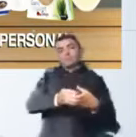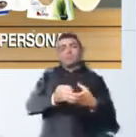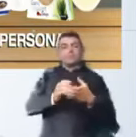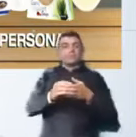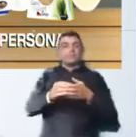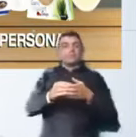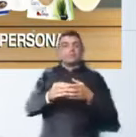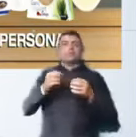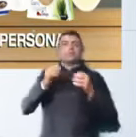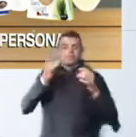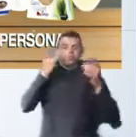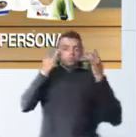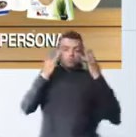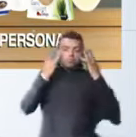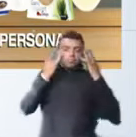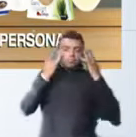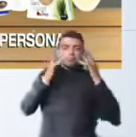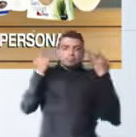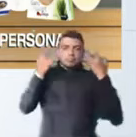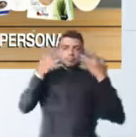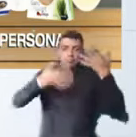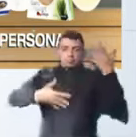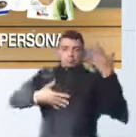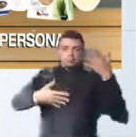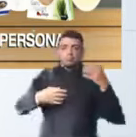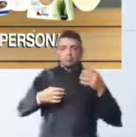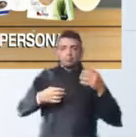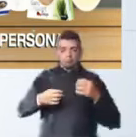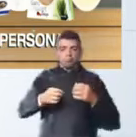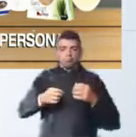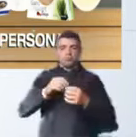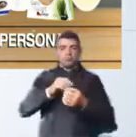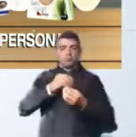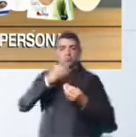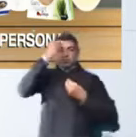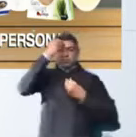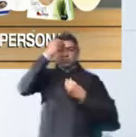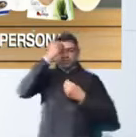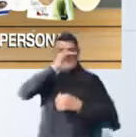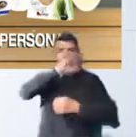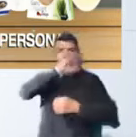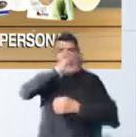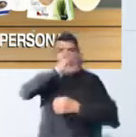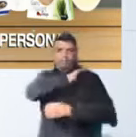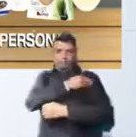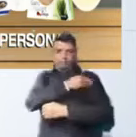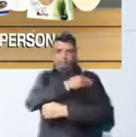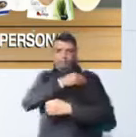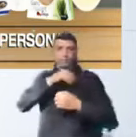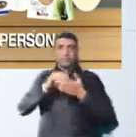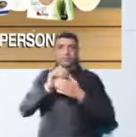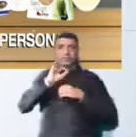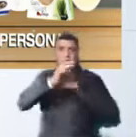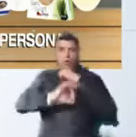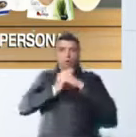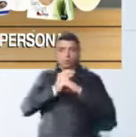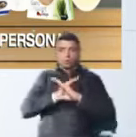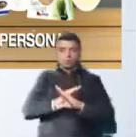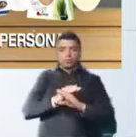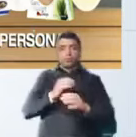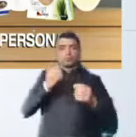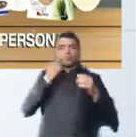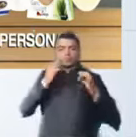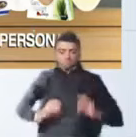aportar fitonutrientes, va a aportar moléculas que van a hacer que su sistema inmunológico, que sus linfocitos T, que sus células natural killer, que